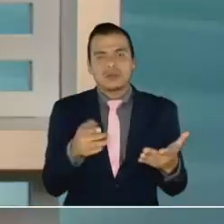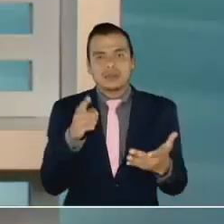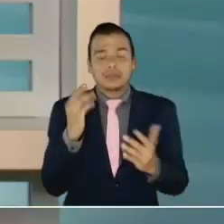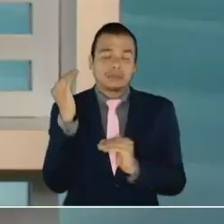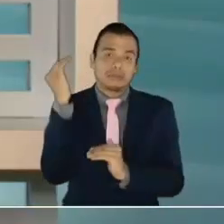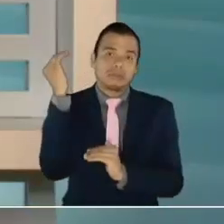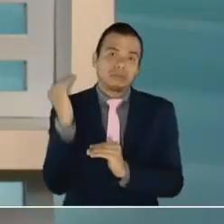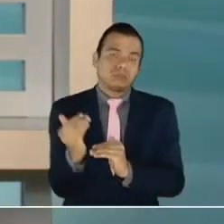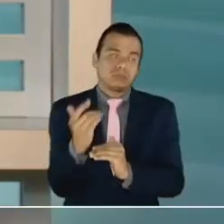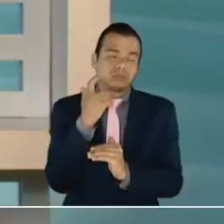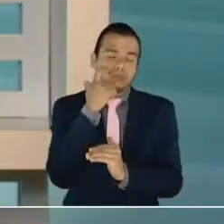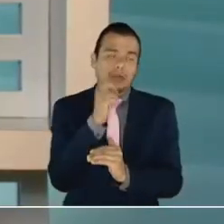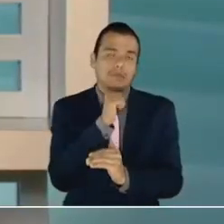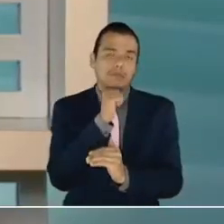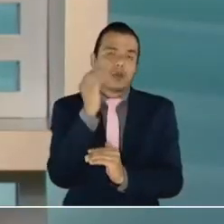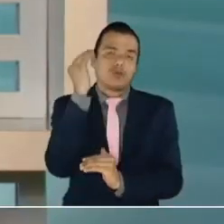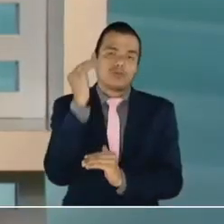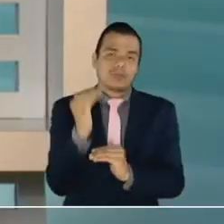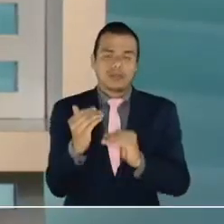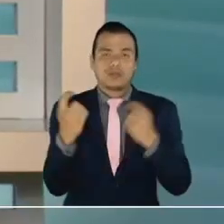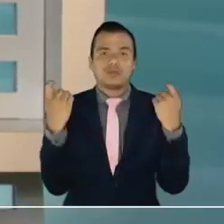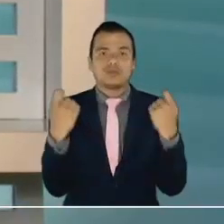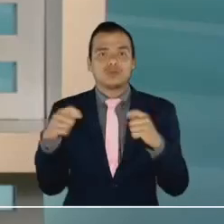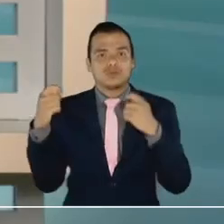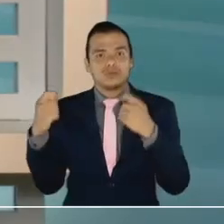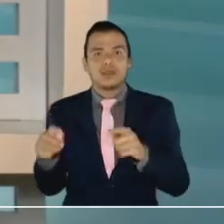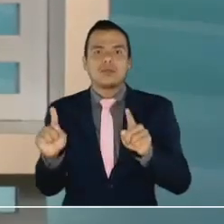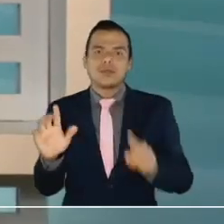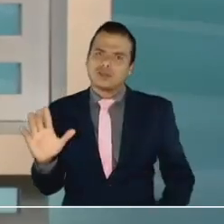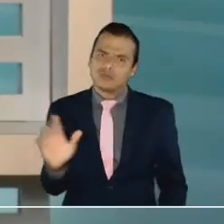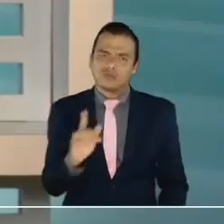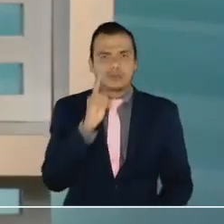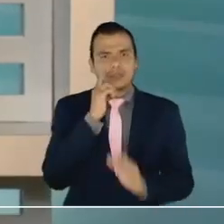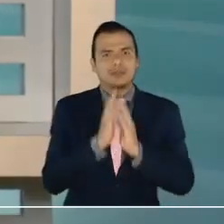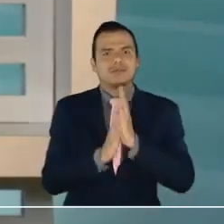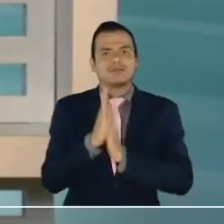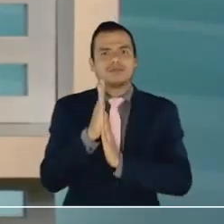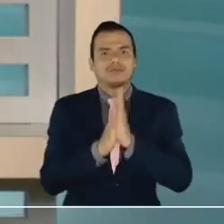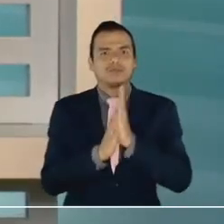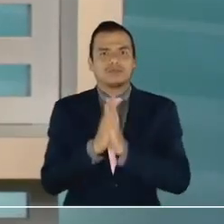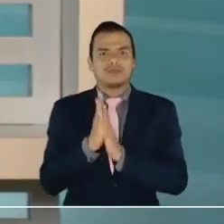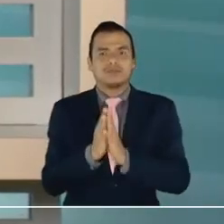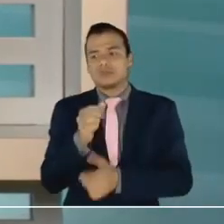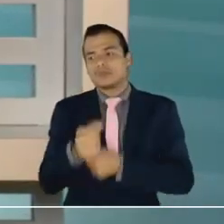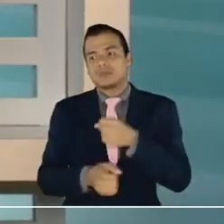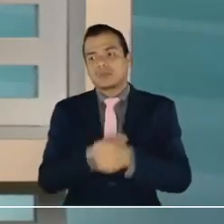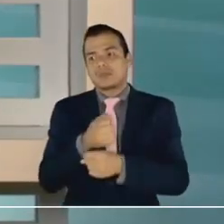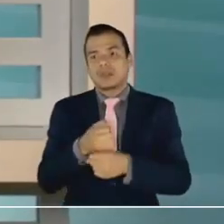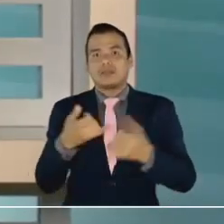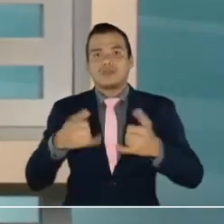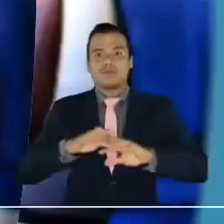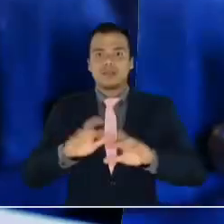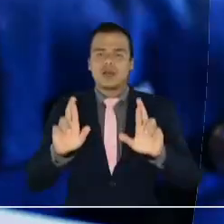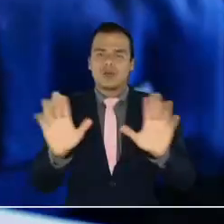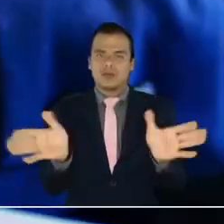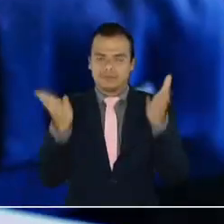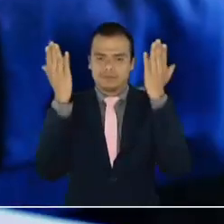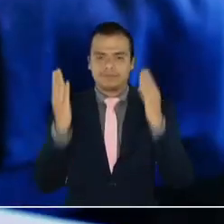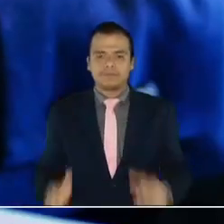embargo, desde el gremio sienten optimismo para lo que viene en la época de fin de año. En Ritmo Empresarial hablamos con ellos.